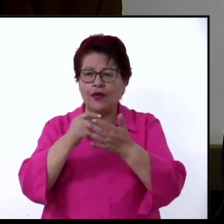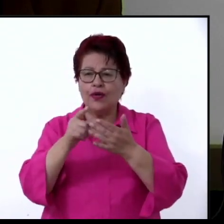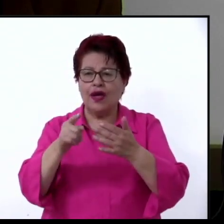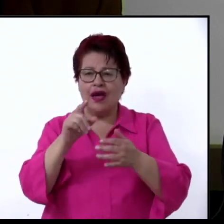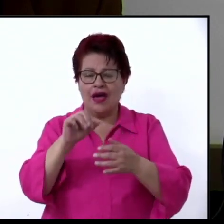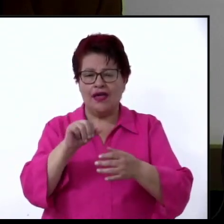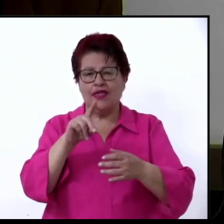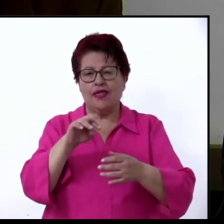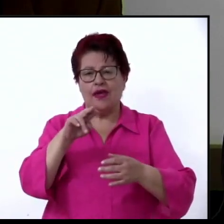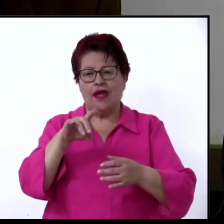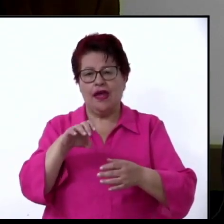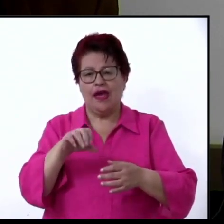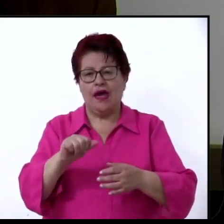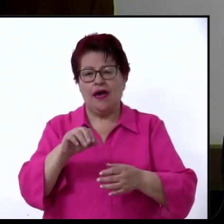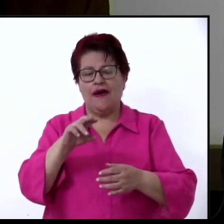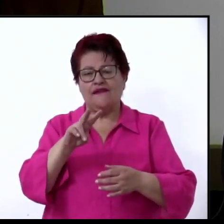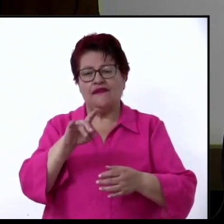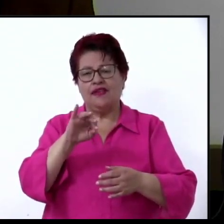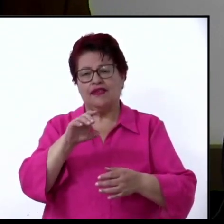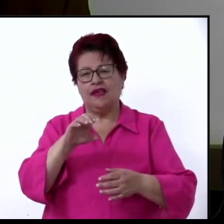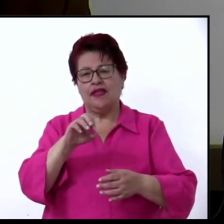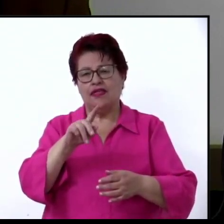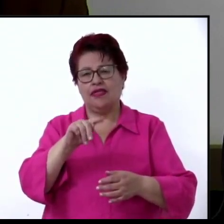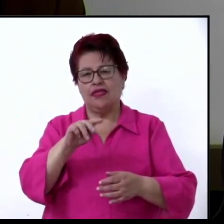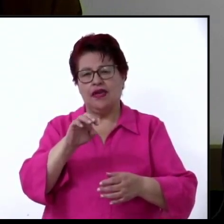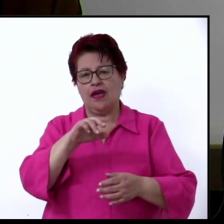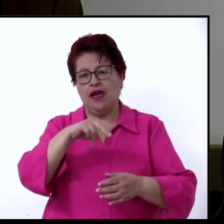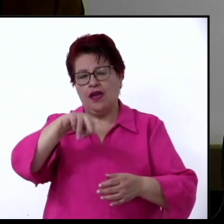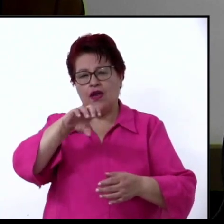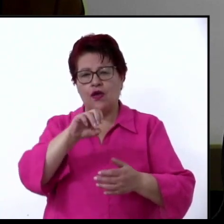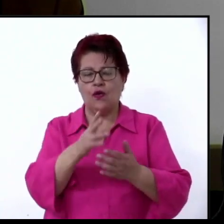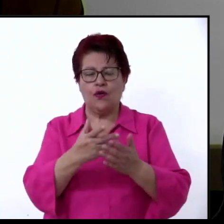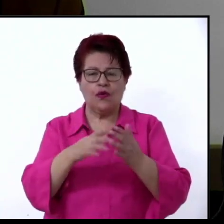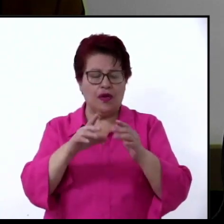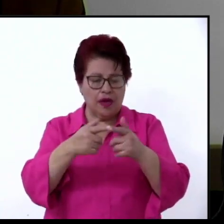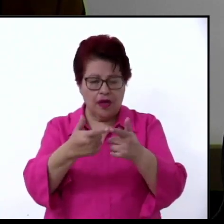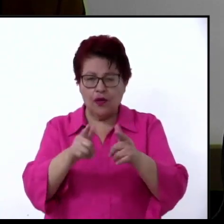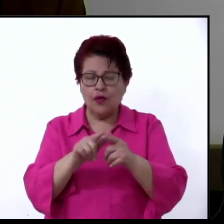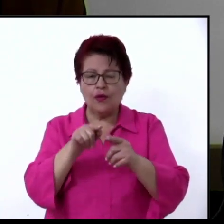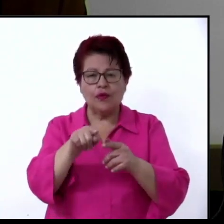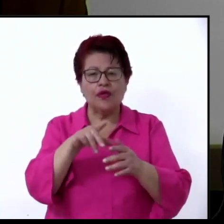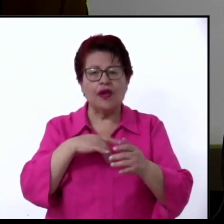Andrea Vicenteño, que tiene que ver con el sector